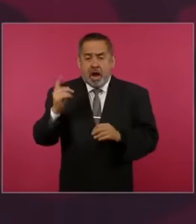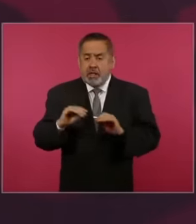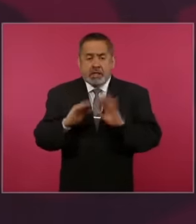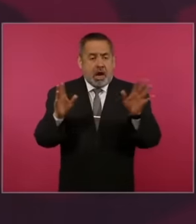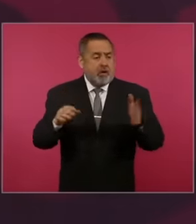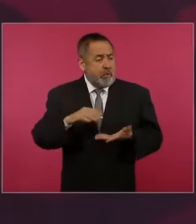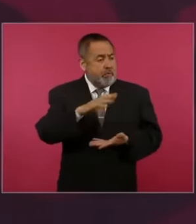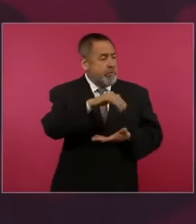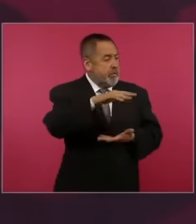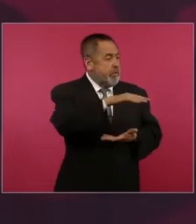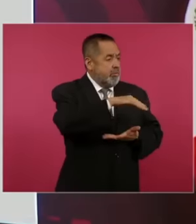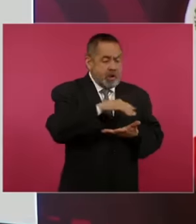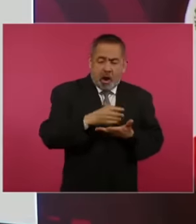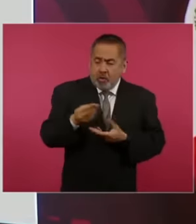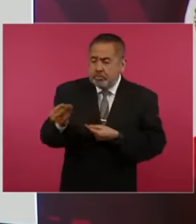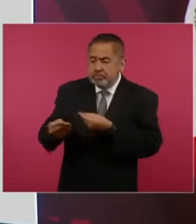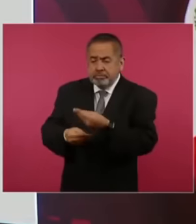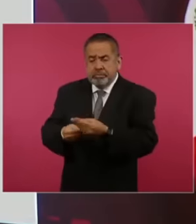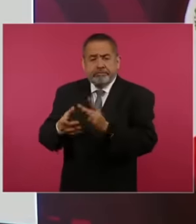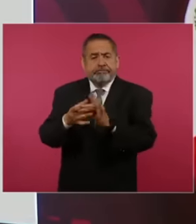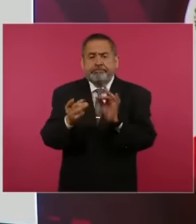manera de explicar.